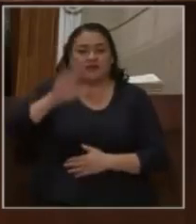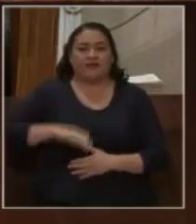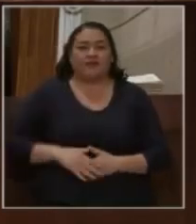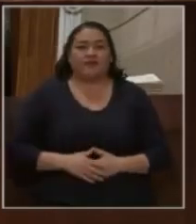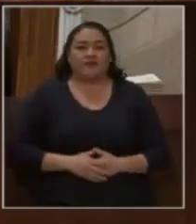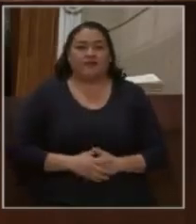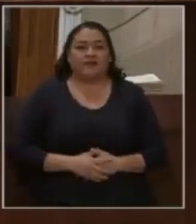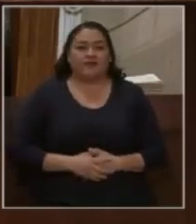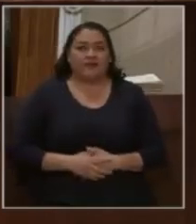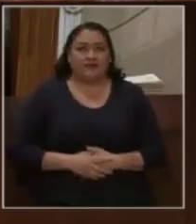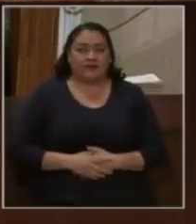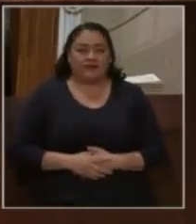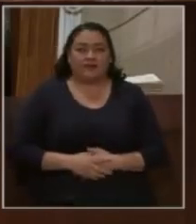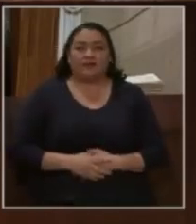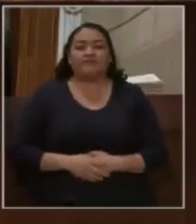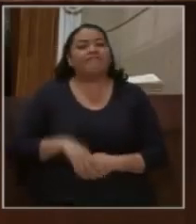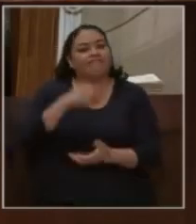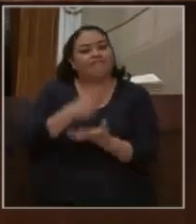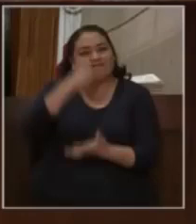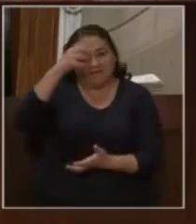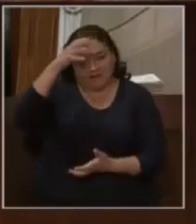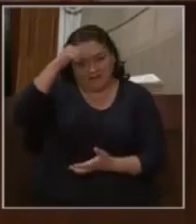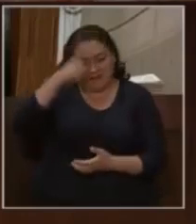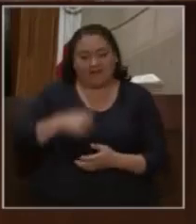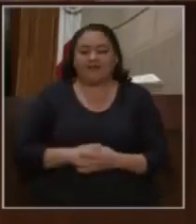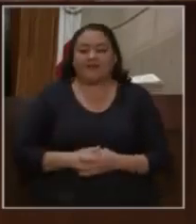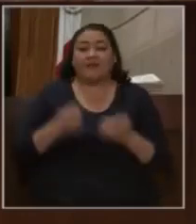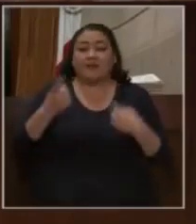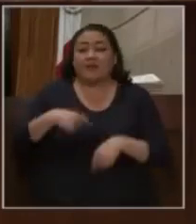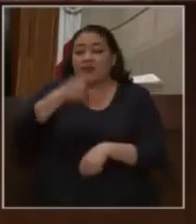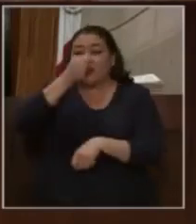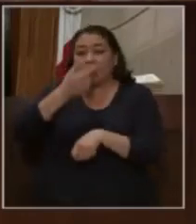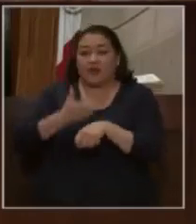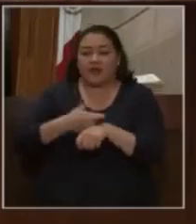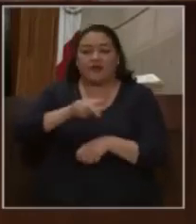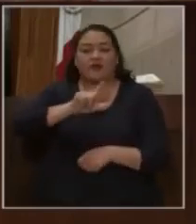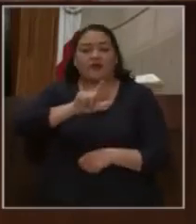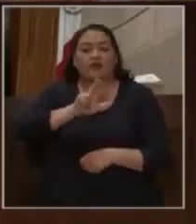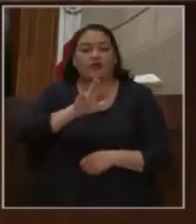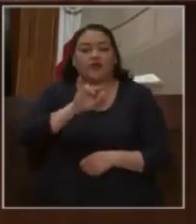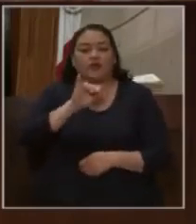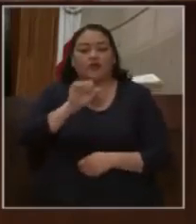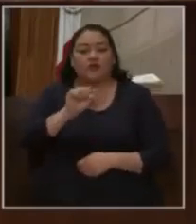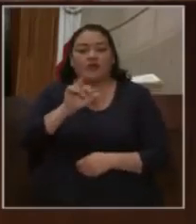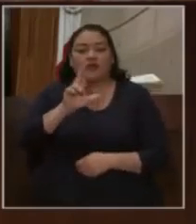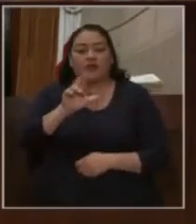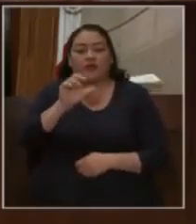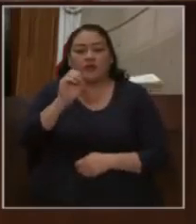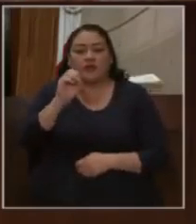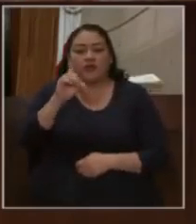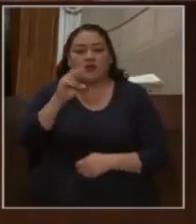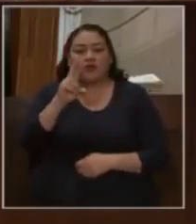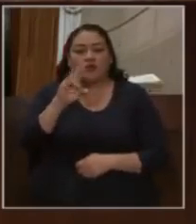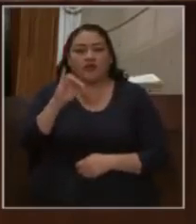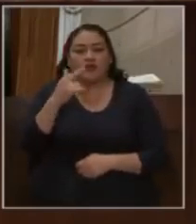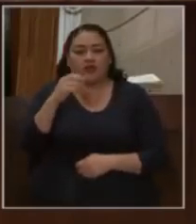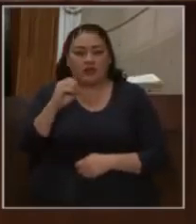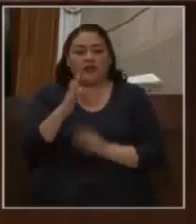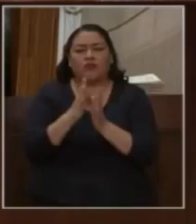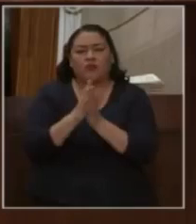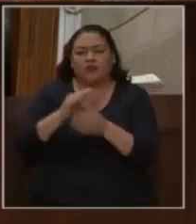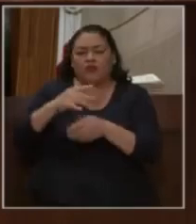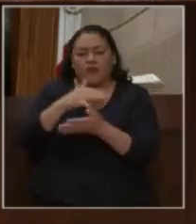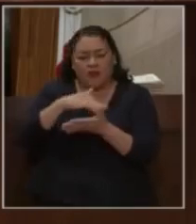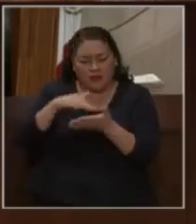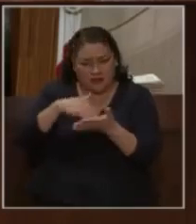forma económica. Se aprueba. Secretario Luis Rodrigo Sánchez Gracia, por favor, dé cuenta